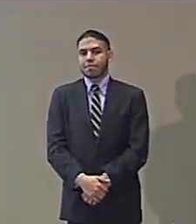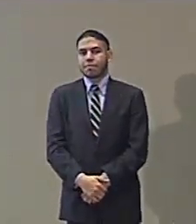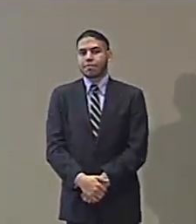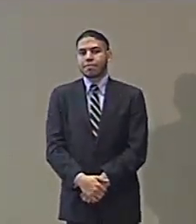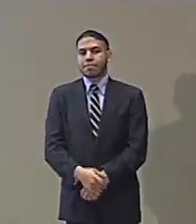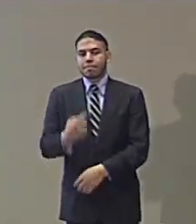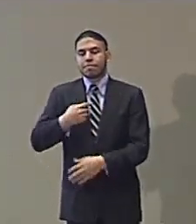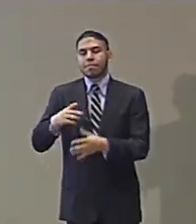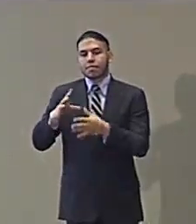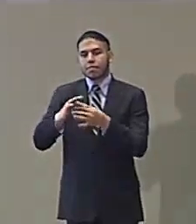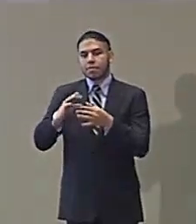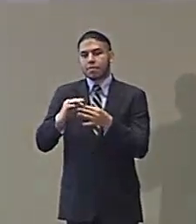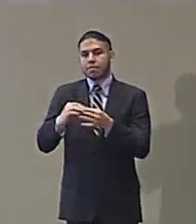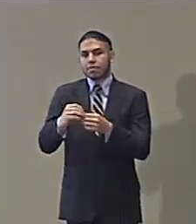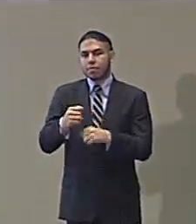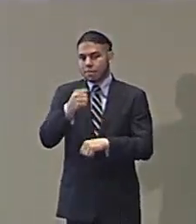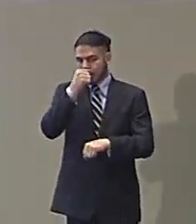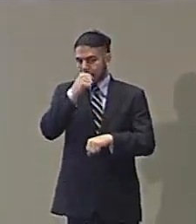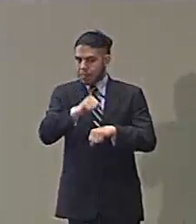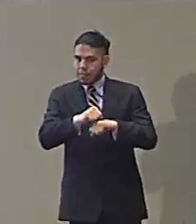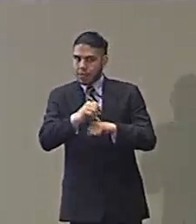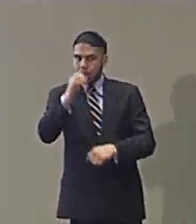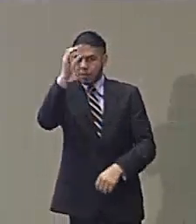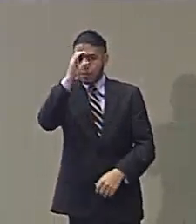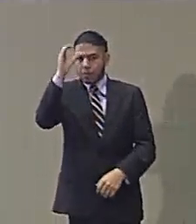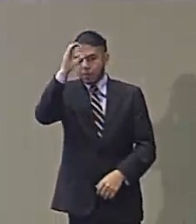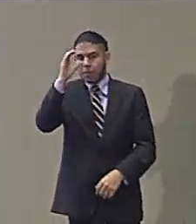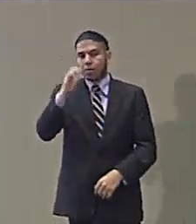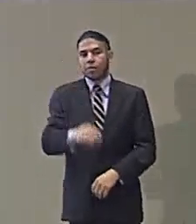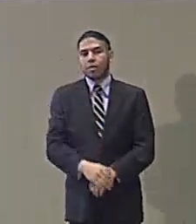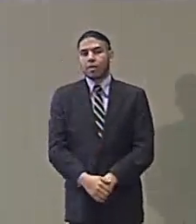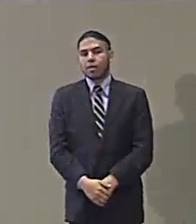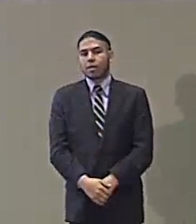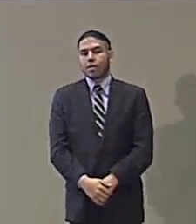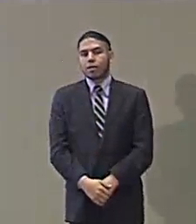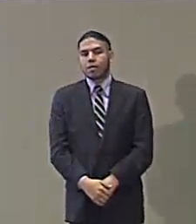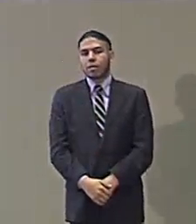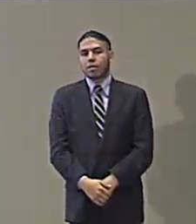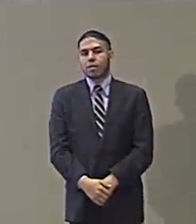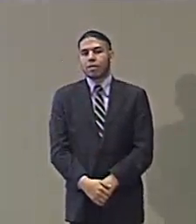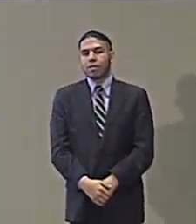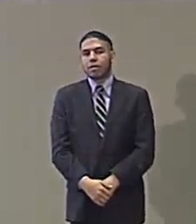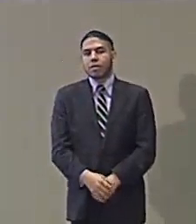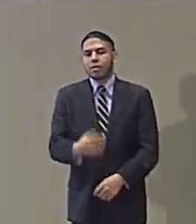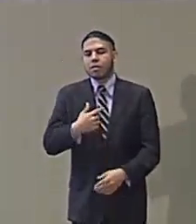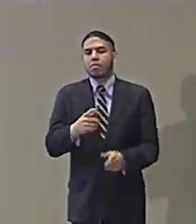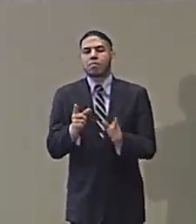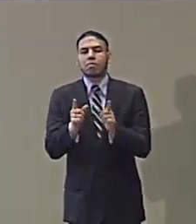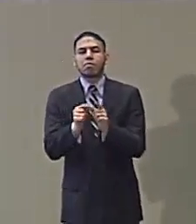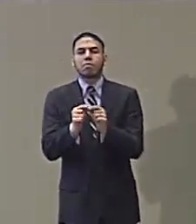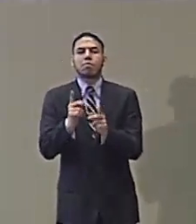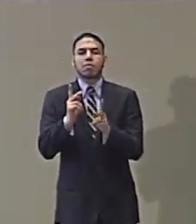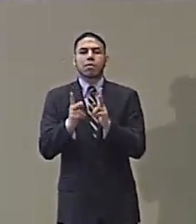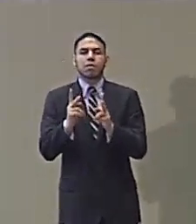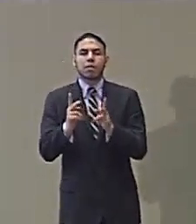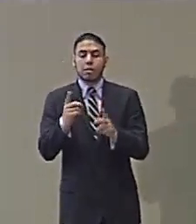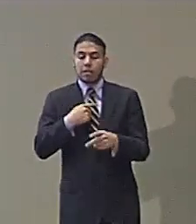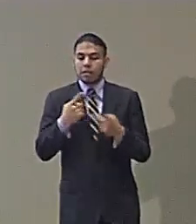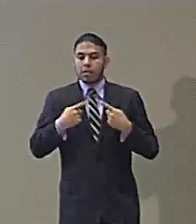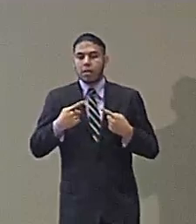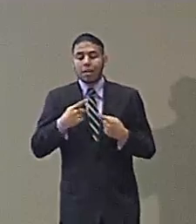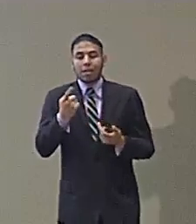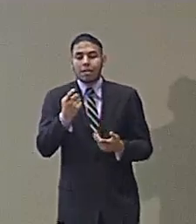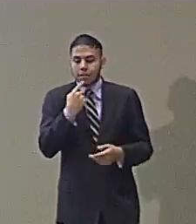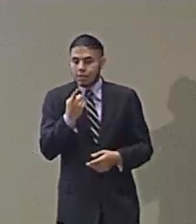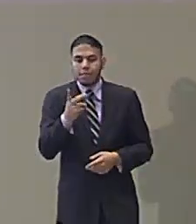comentaba la secretaria de cultura era que en una recomendó a pláticas que ya tuvo con unas personas le dijo no es